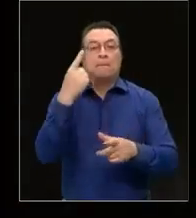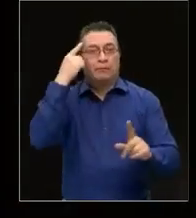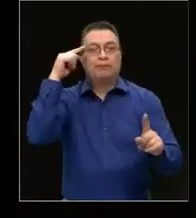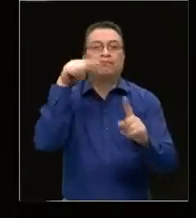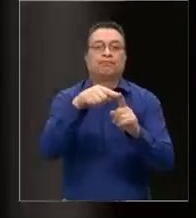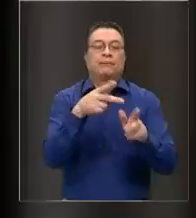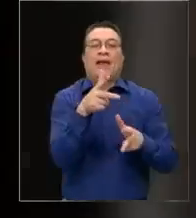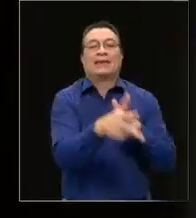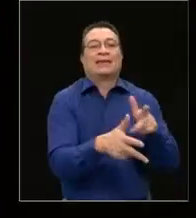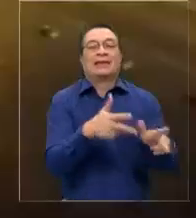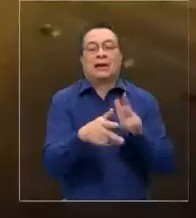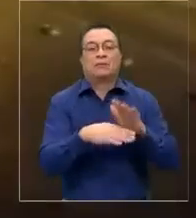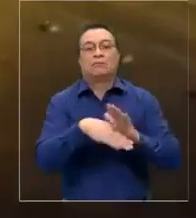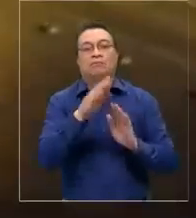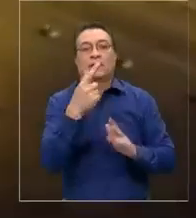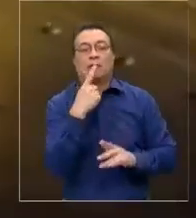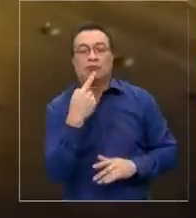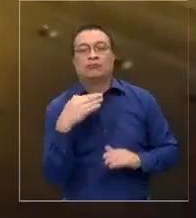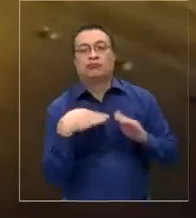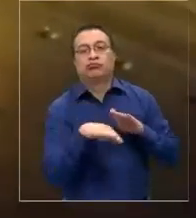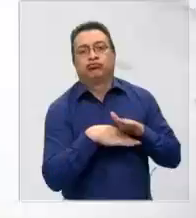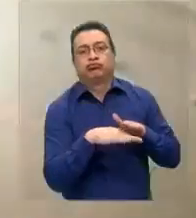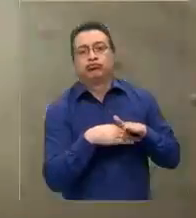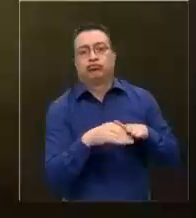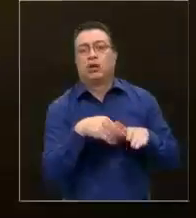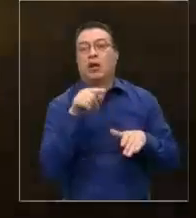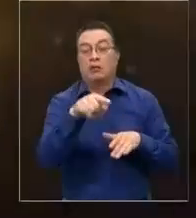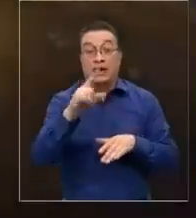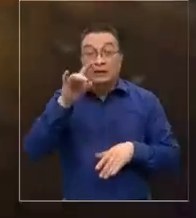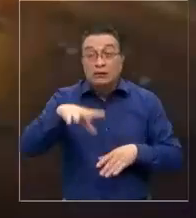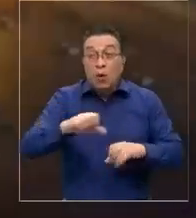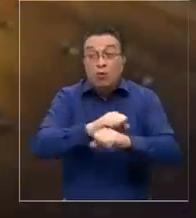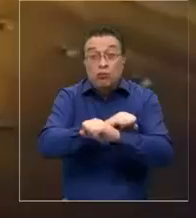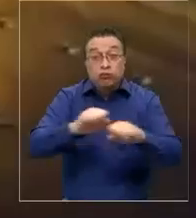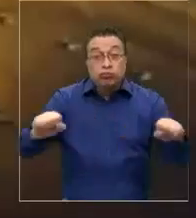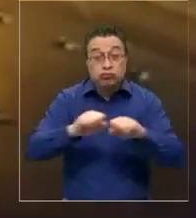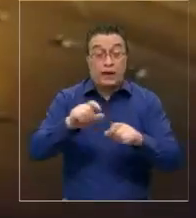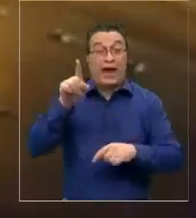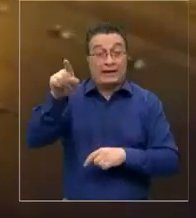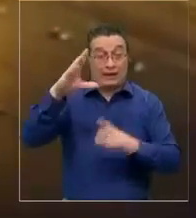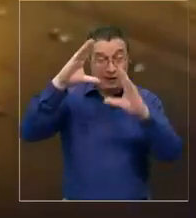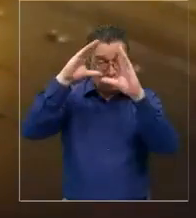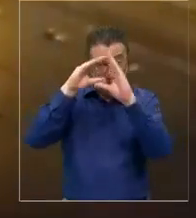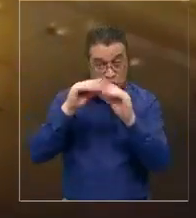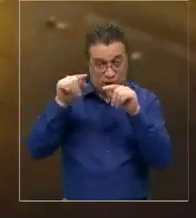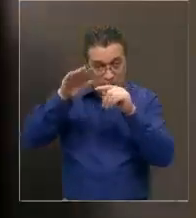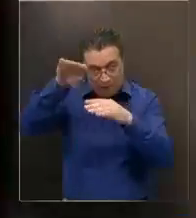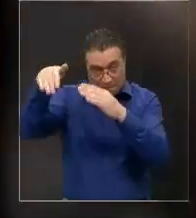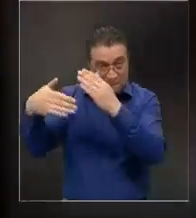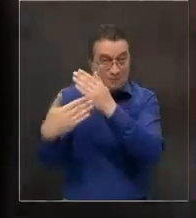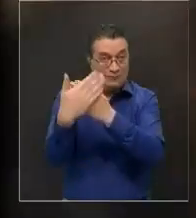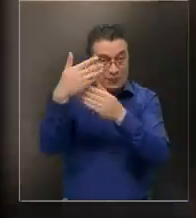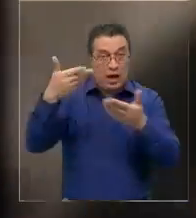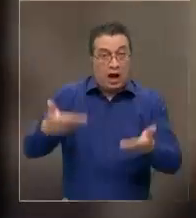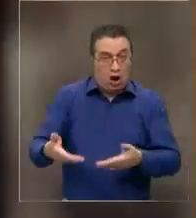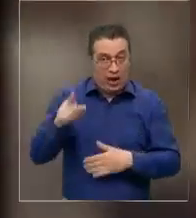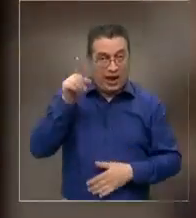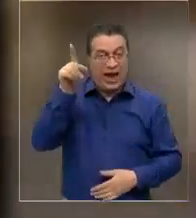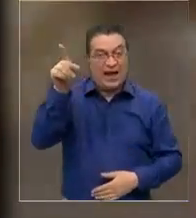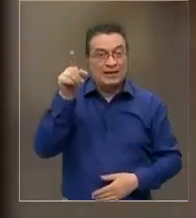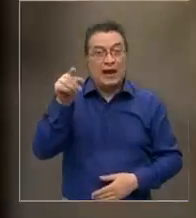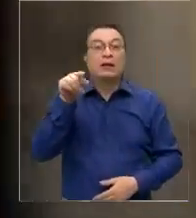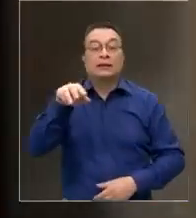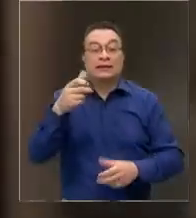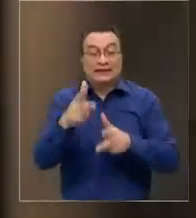trenes. ¿Se sabe si había gente en el momento de la explosión? Sabemos que allá es de noche, de madrugada ya, las